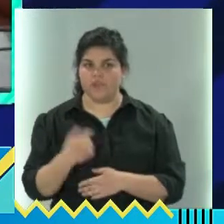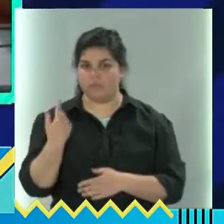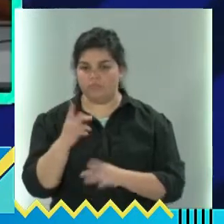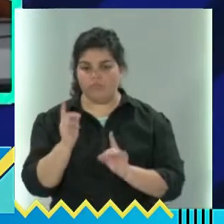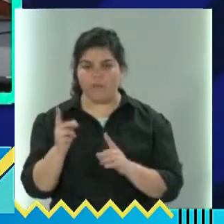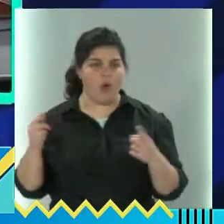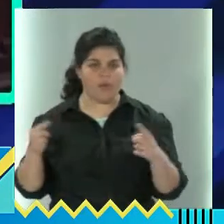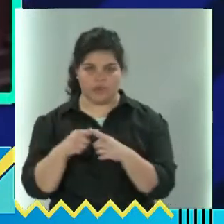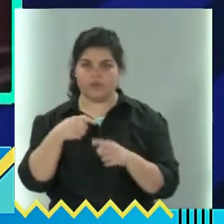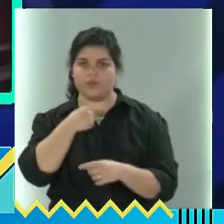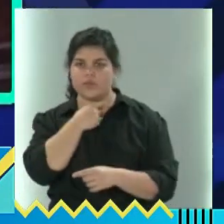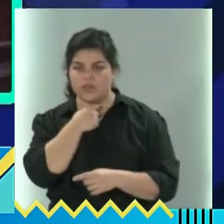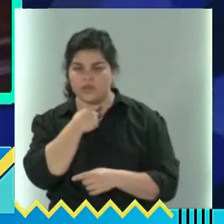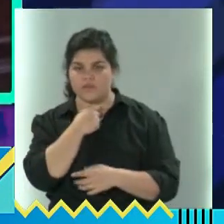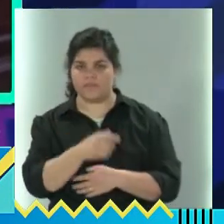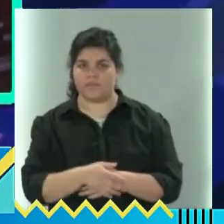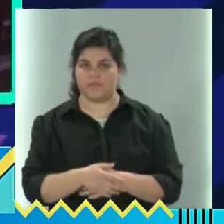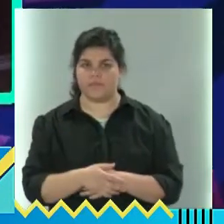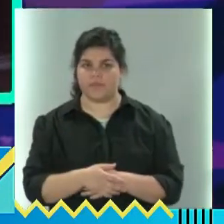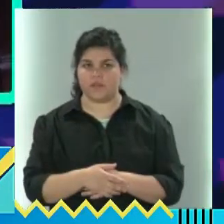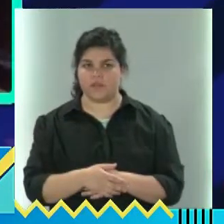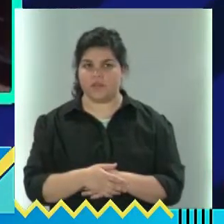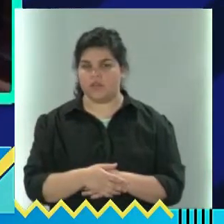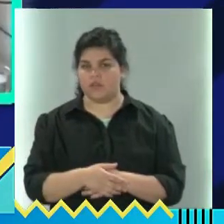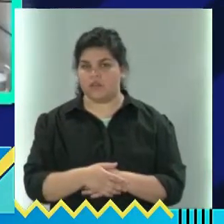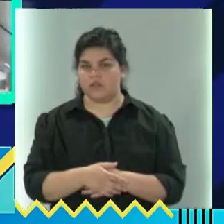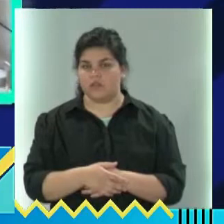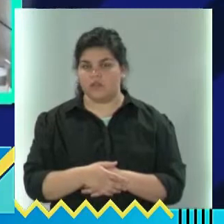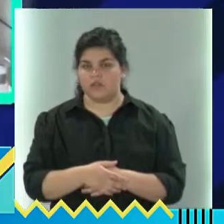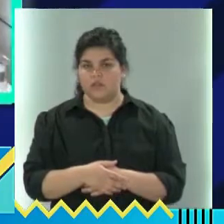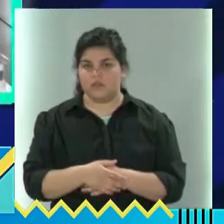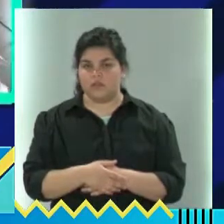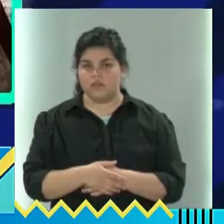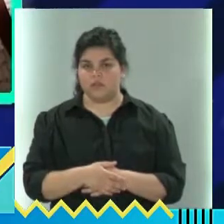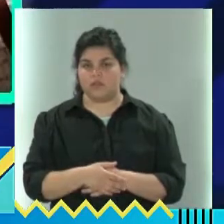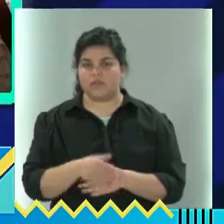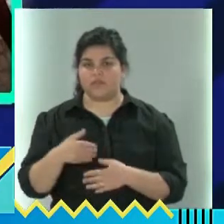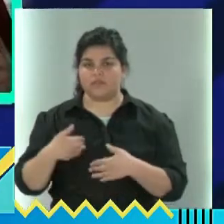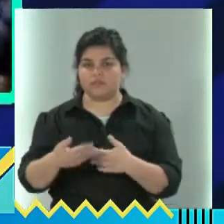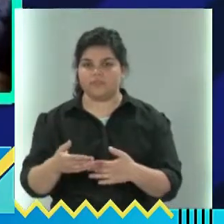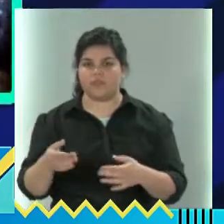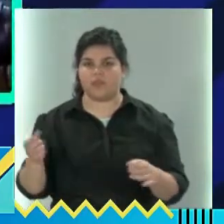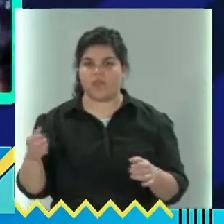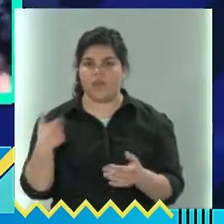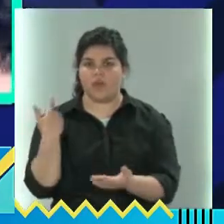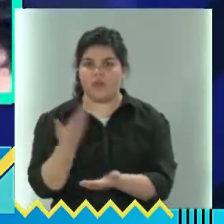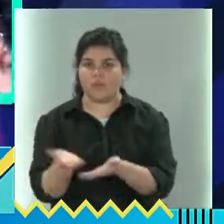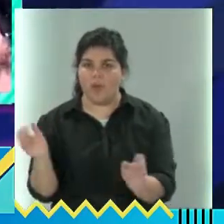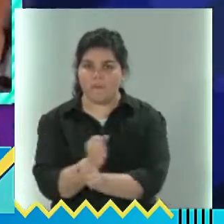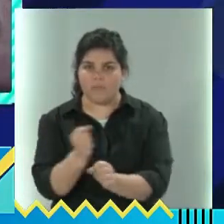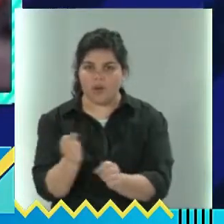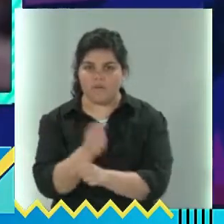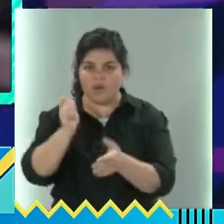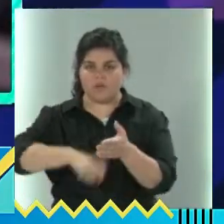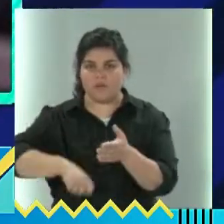dar. En ese aspecto, bueno, no fue así que se le dio un despacho en minoría, sino que simplemente hubo un intercambio